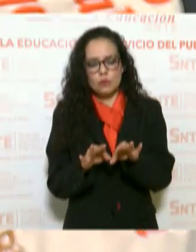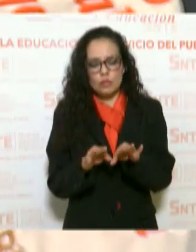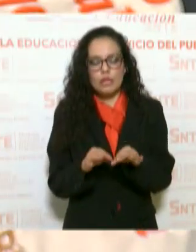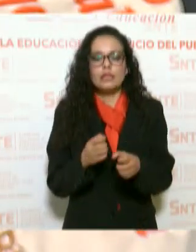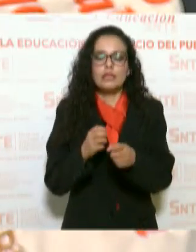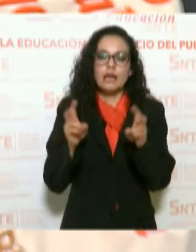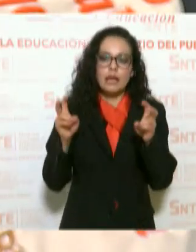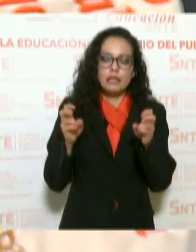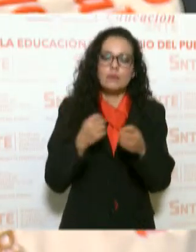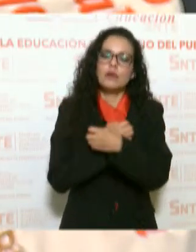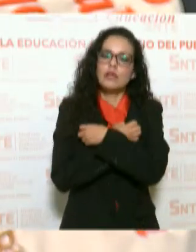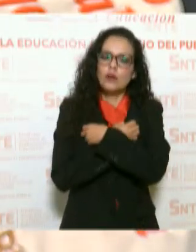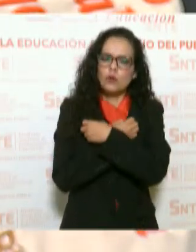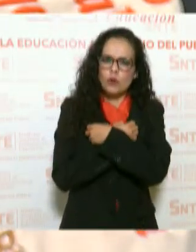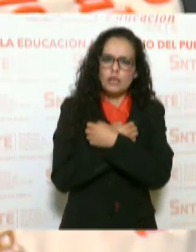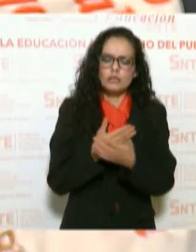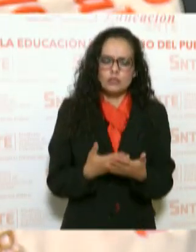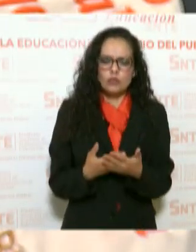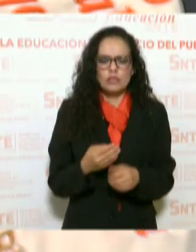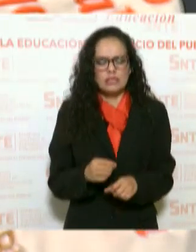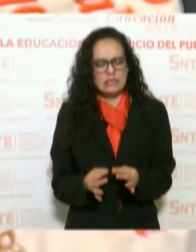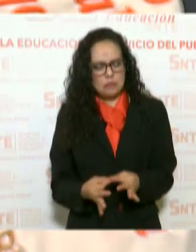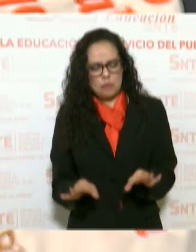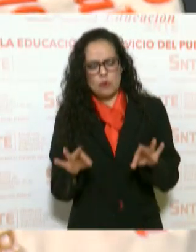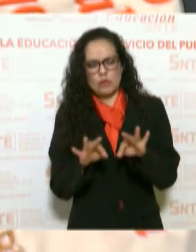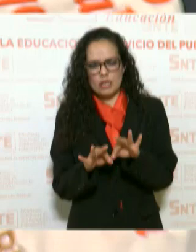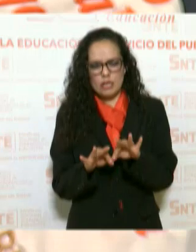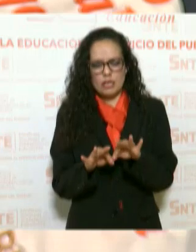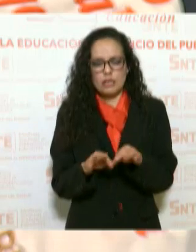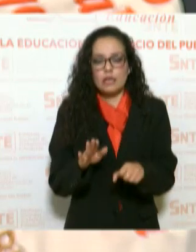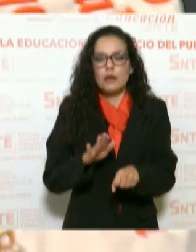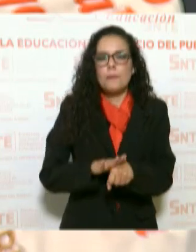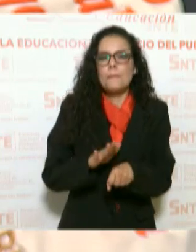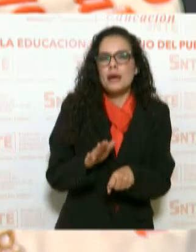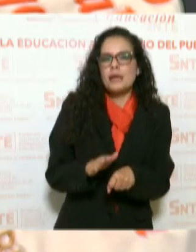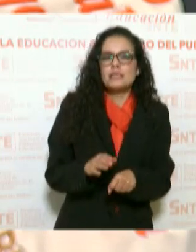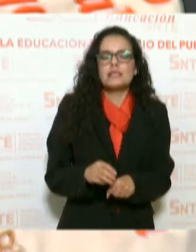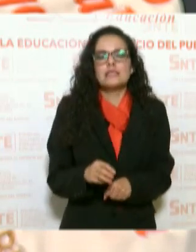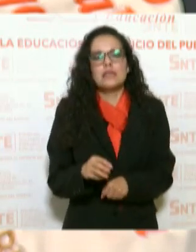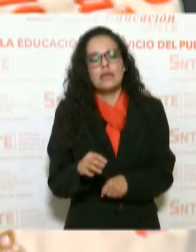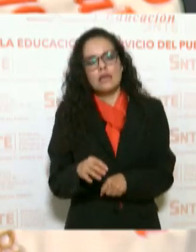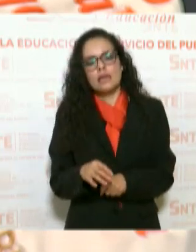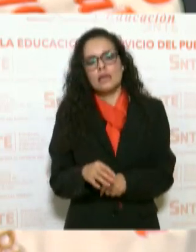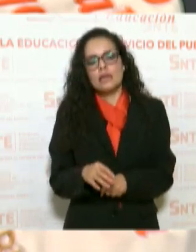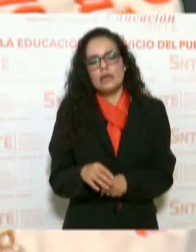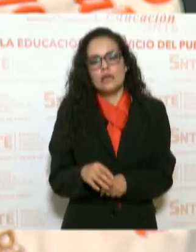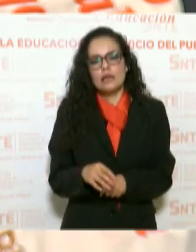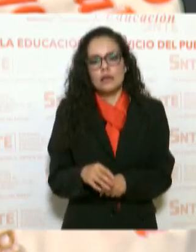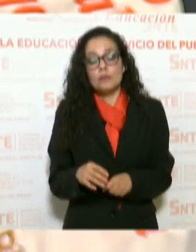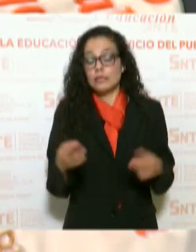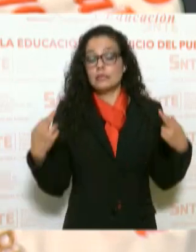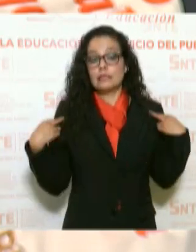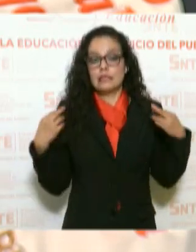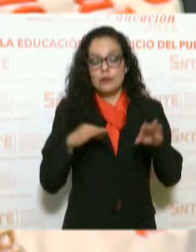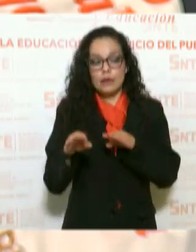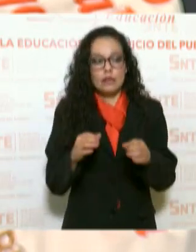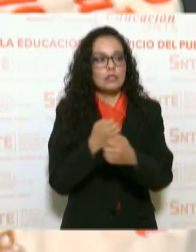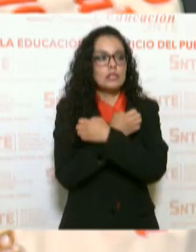el liderazgo del maestro Cepeda Salas, más de 3/4 millón de trabajadores de la educación que antes tenían